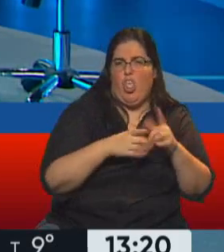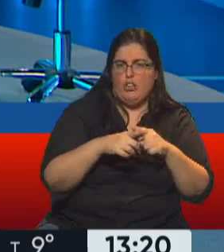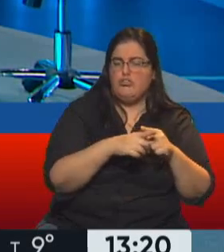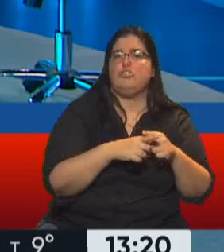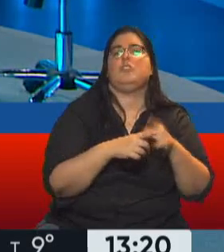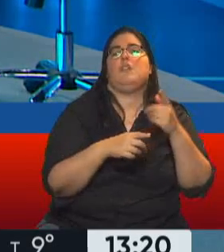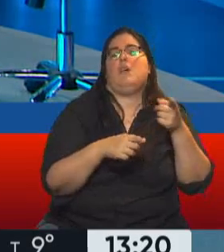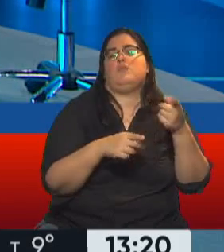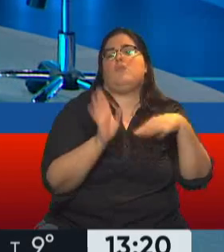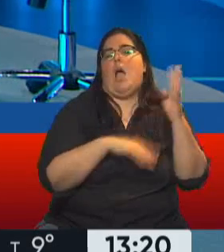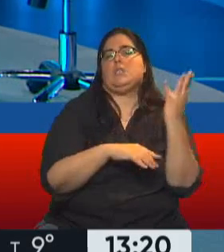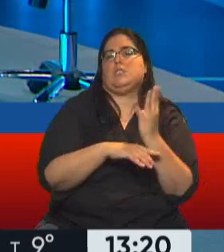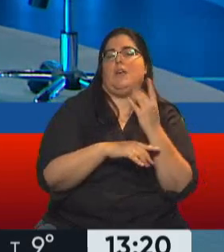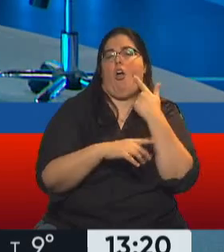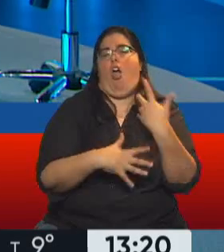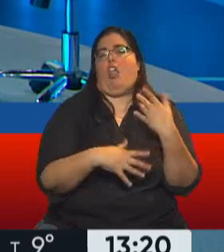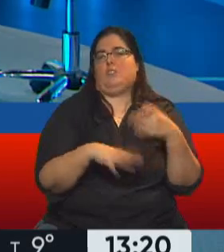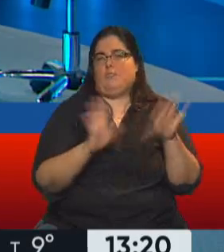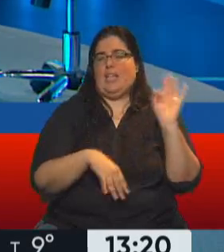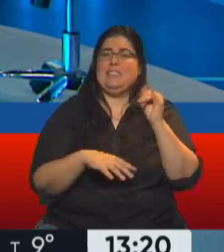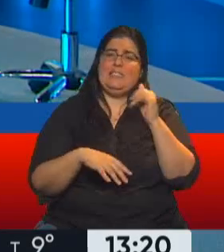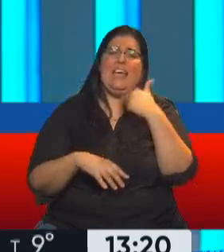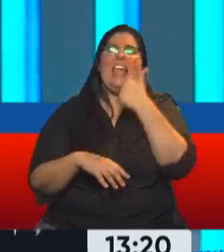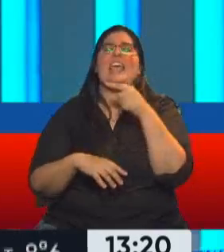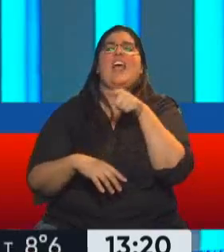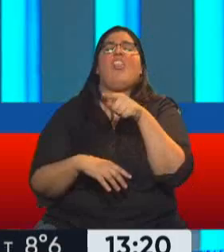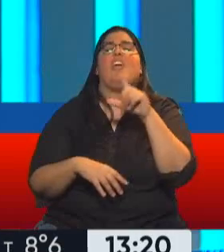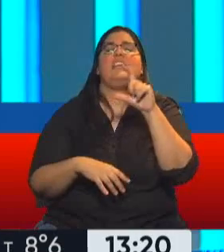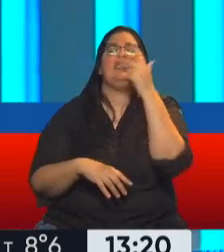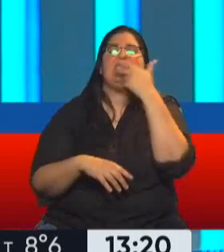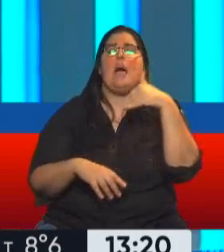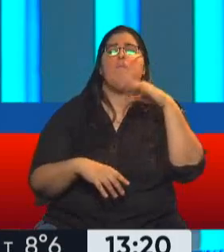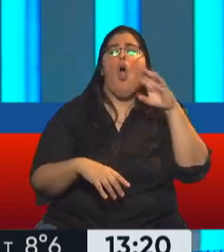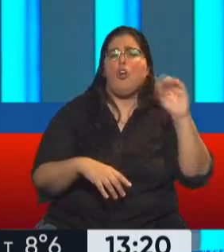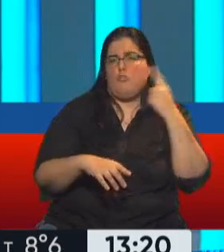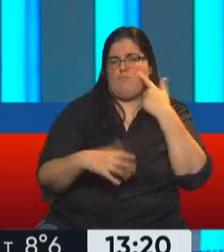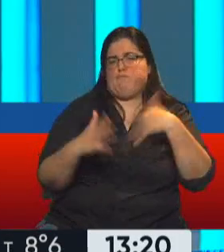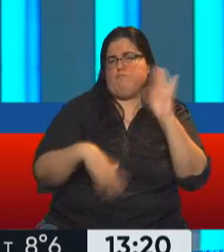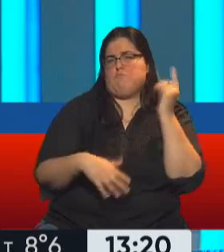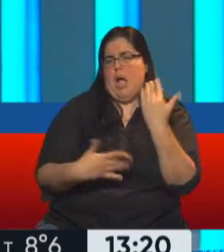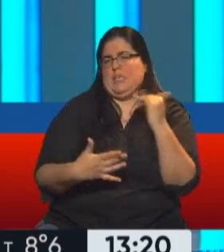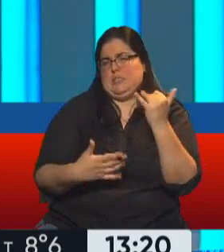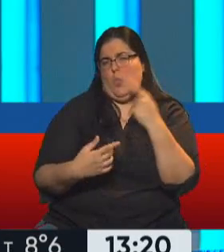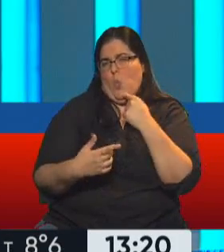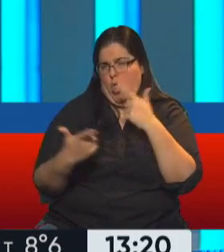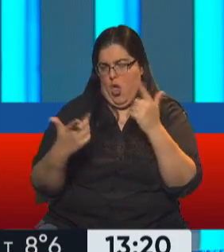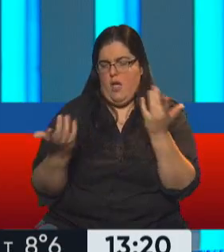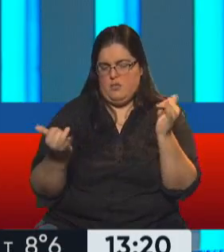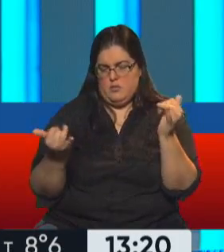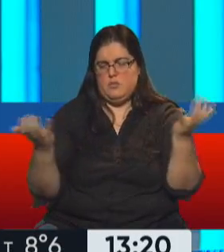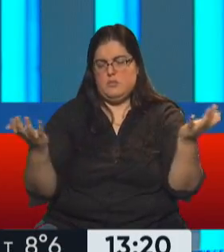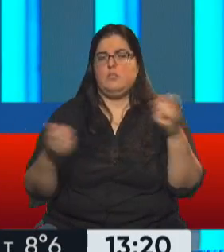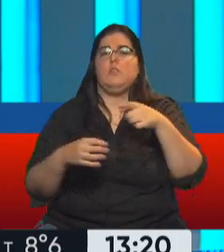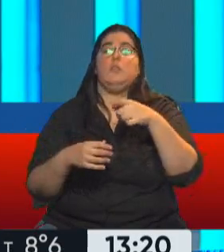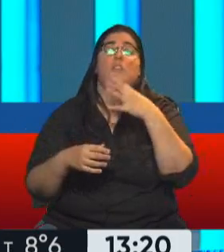¿no? Sí, seguramente en el caso de la hija de Chamorro no cabe ninguna duda, pero me parece que yo por eso creo que la